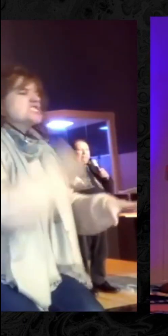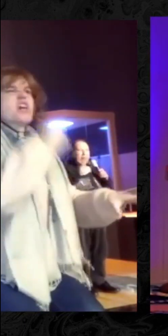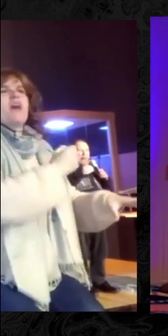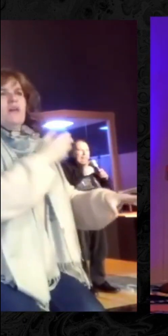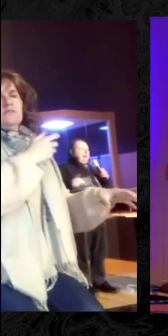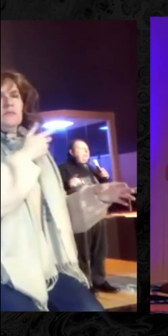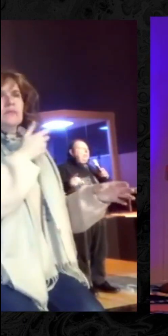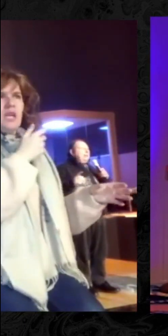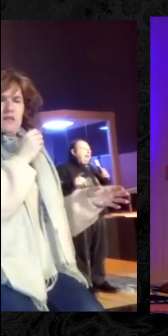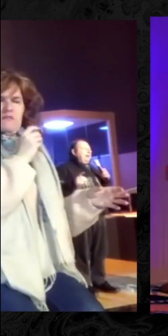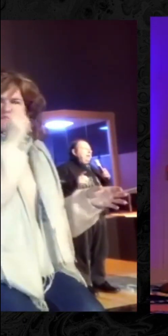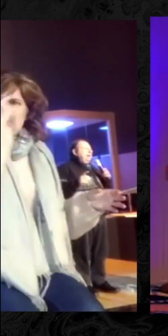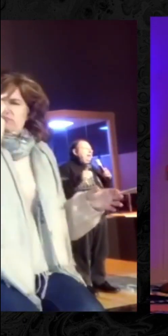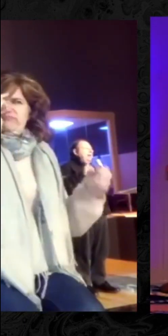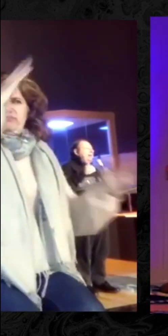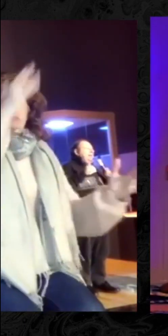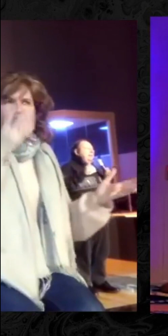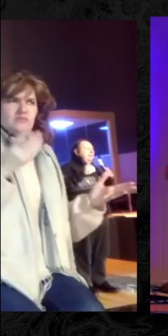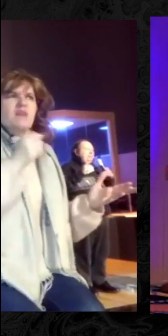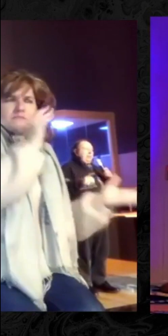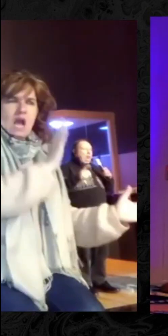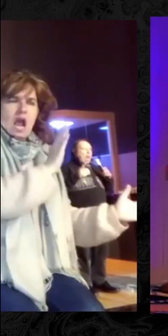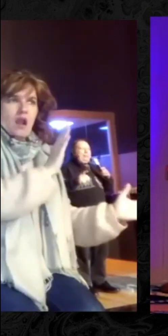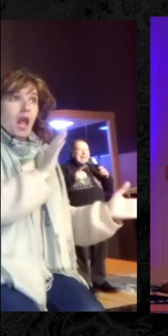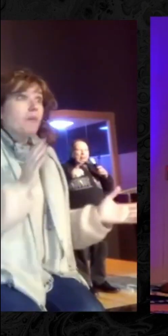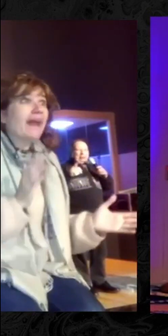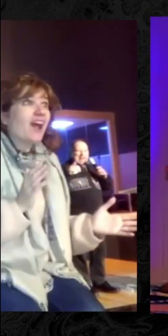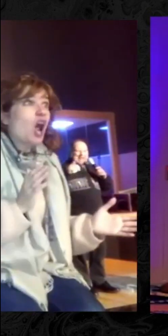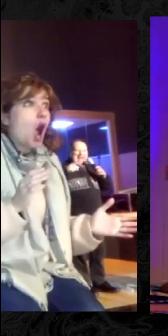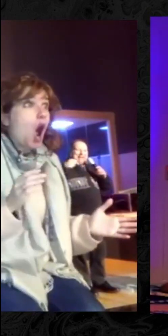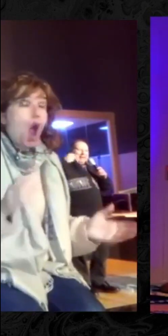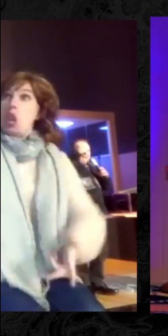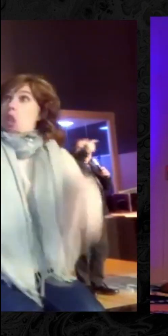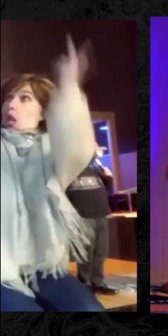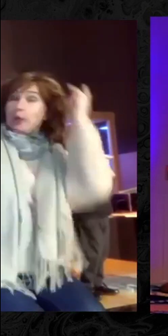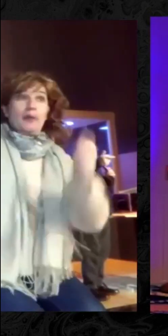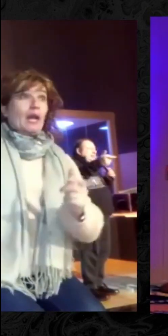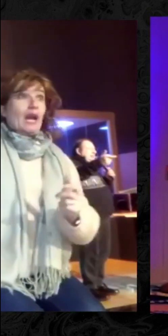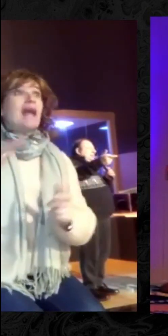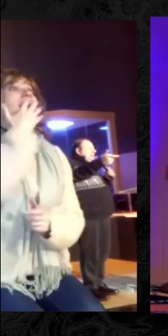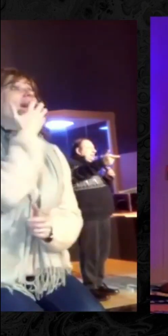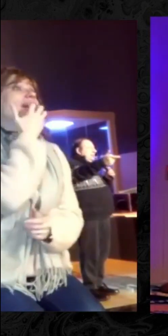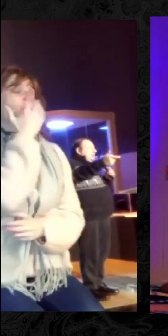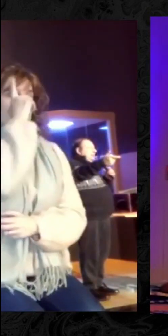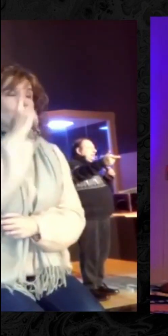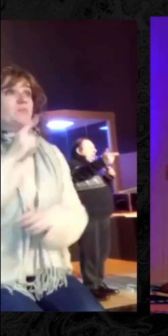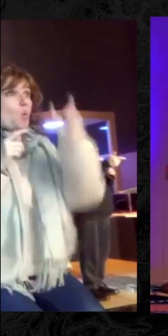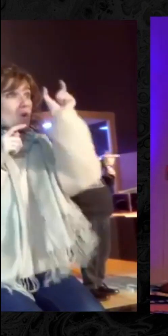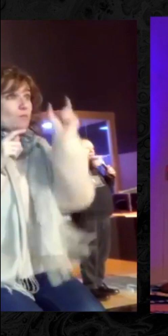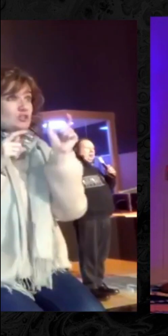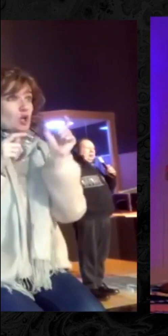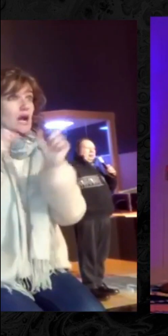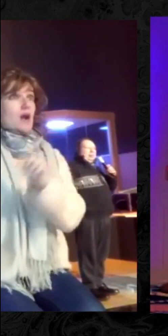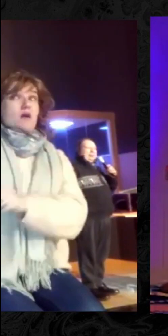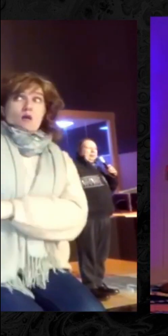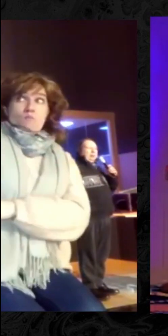pero el problema está en que si por ejemplo una persona agrede a otra muchas veces